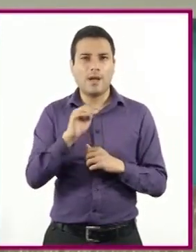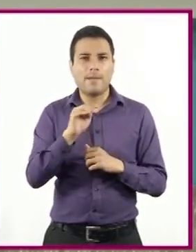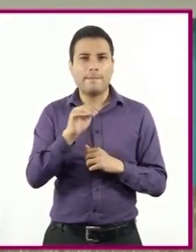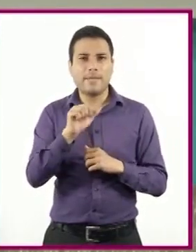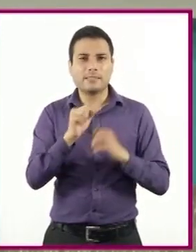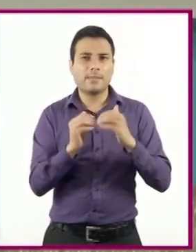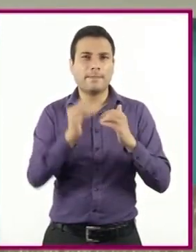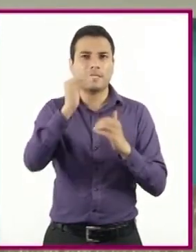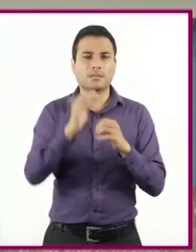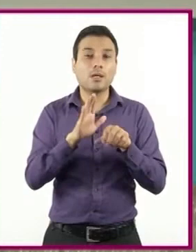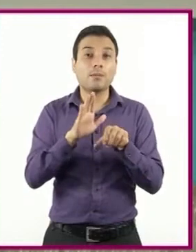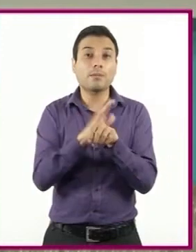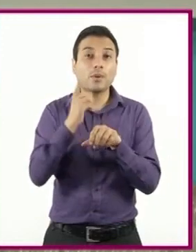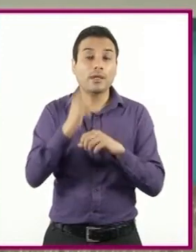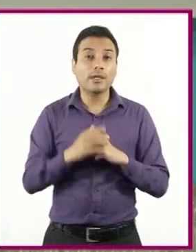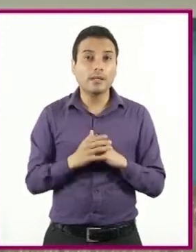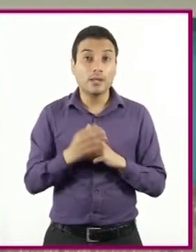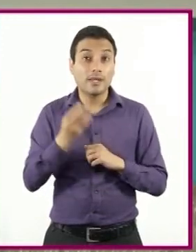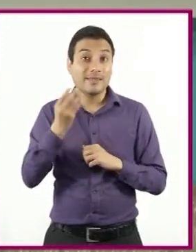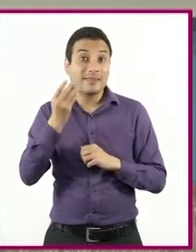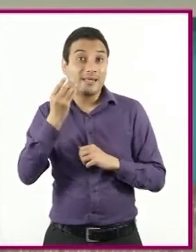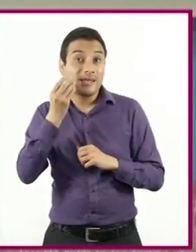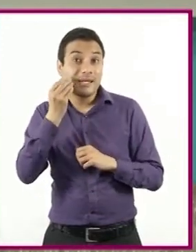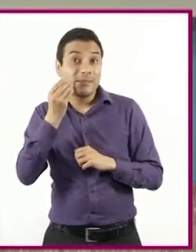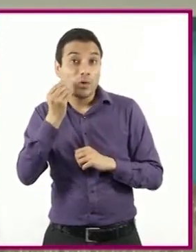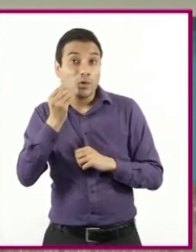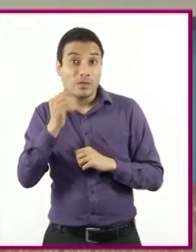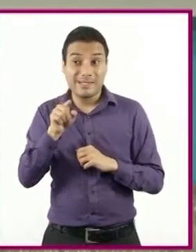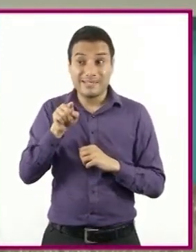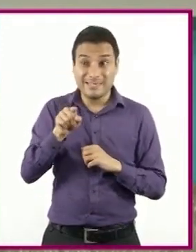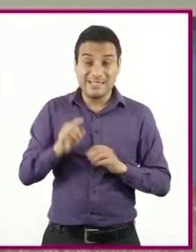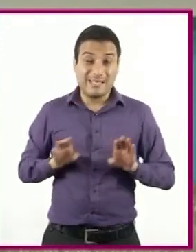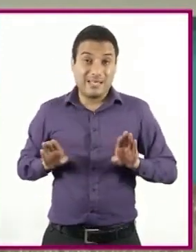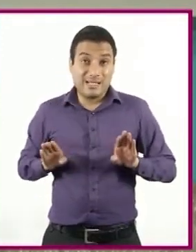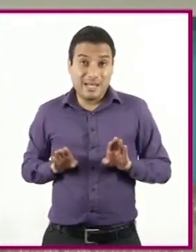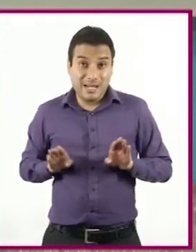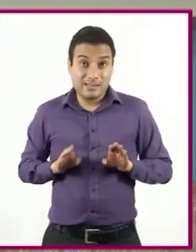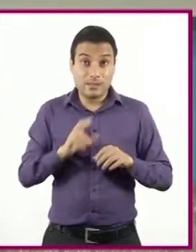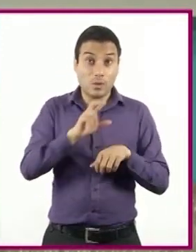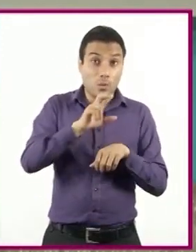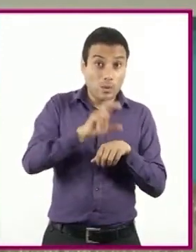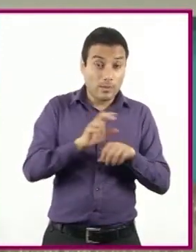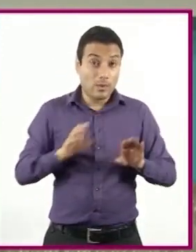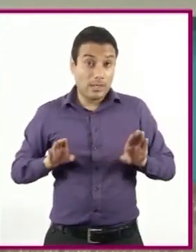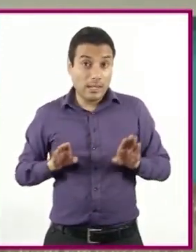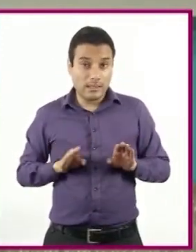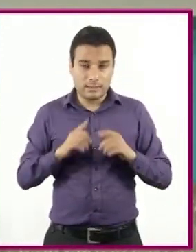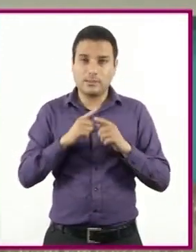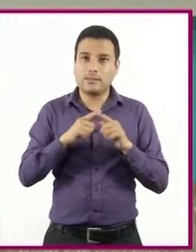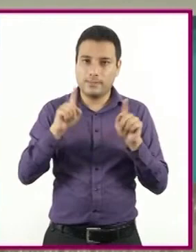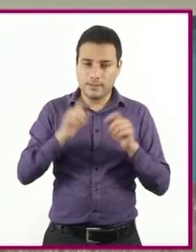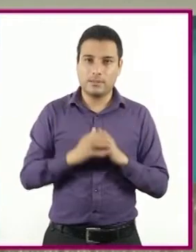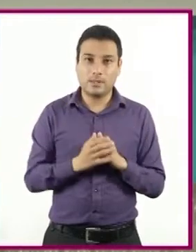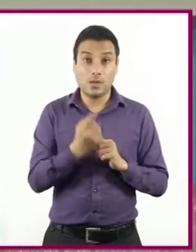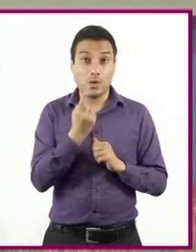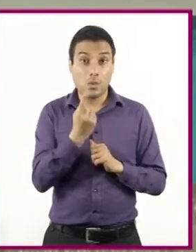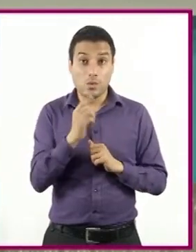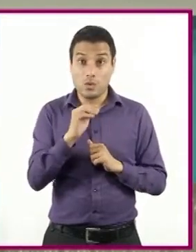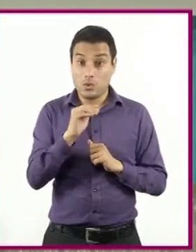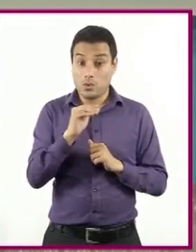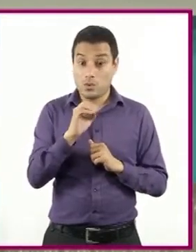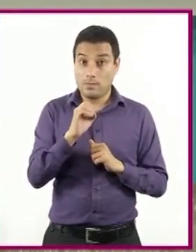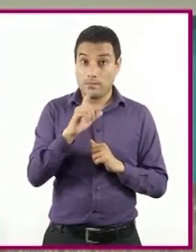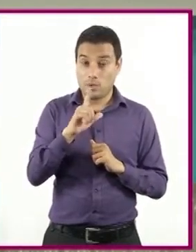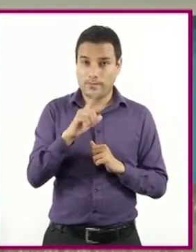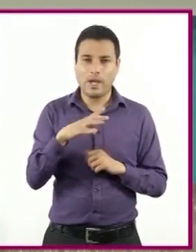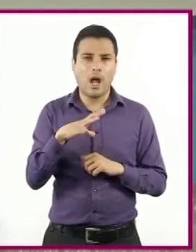a que los limones son diferentes de los huevos en composición y tamaño. Aunque un mol de cada elemento o molécula tiene